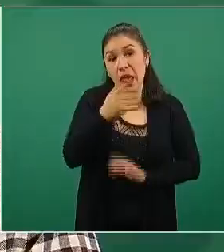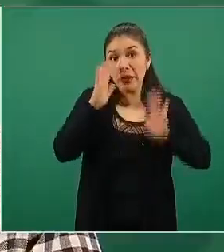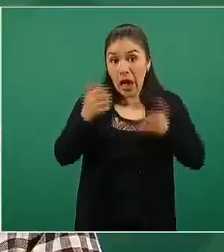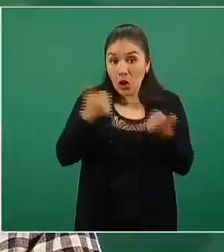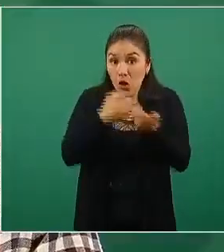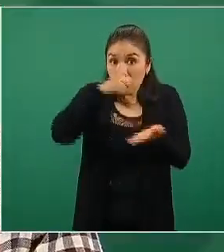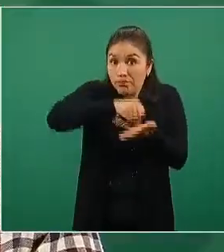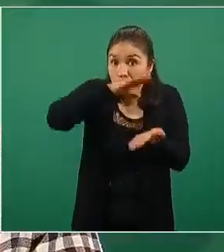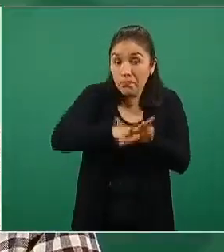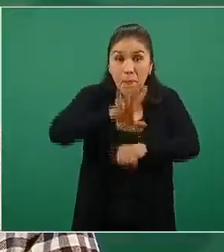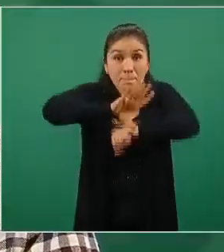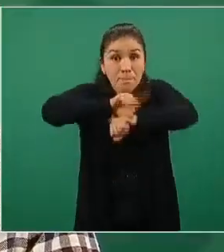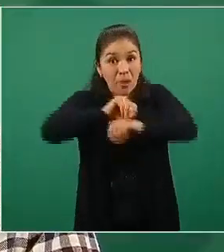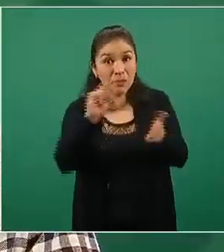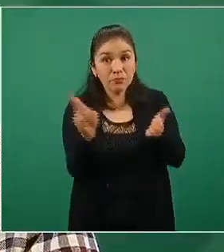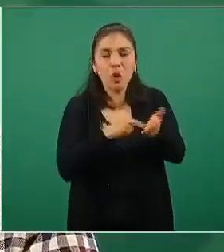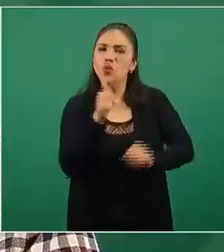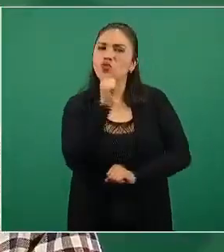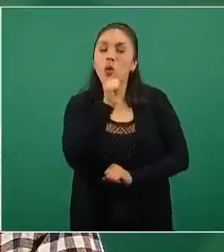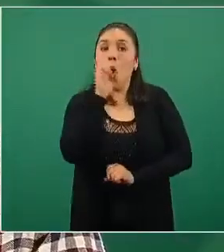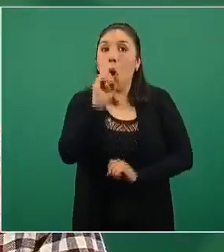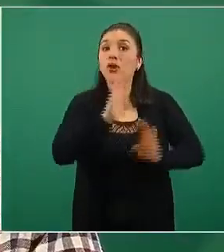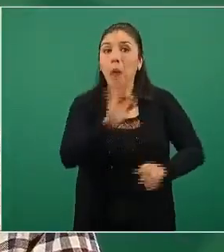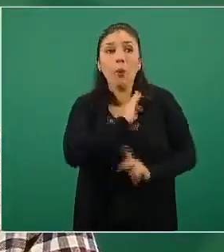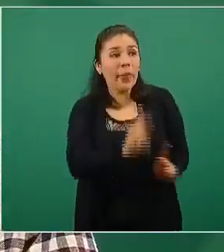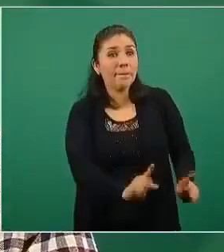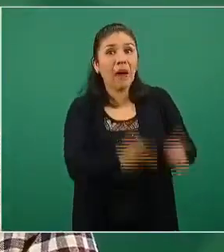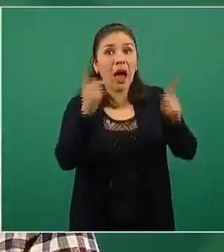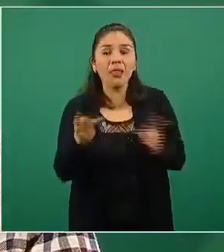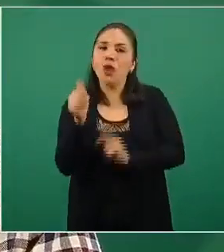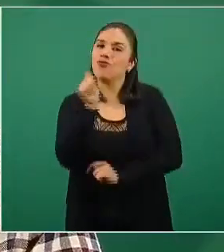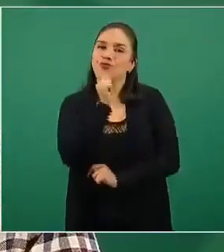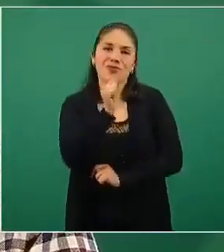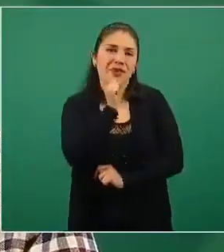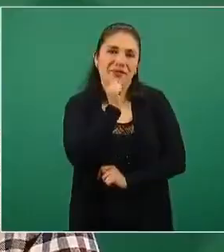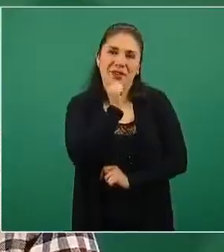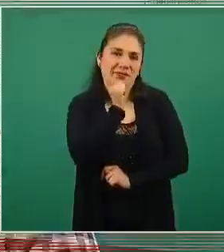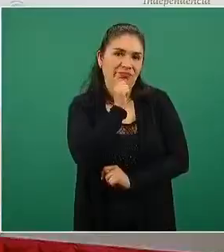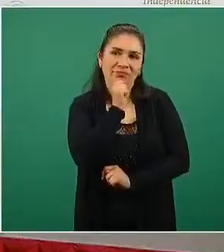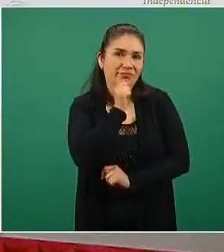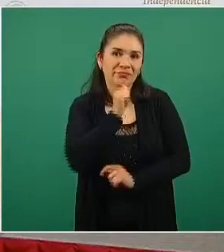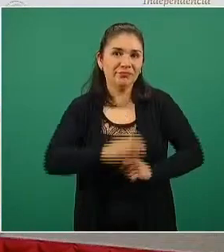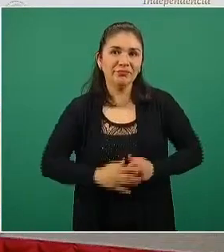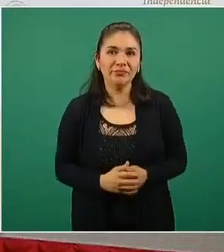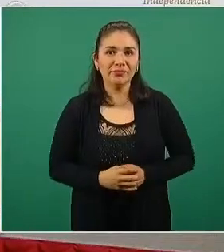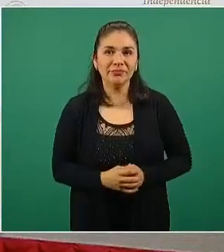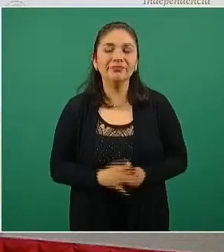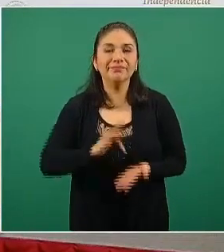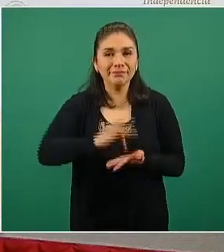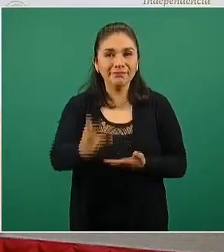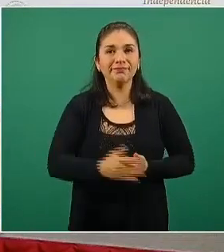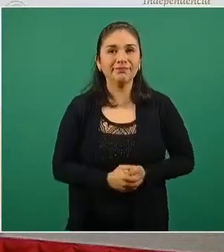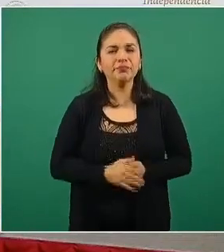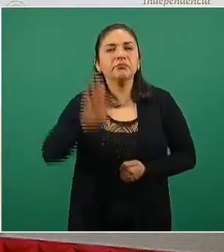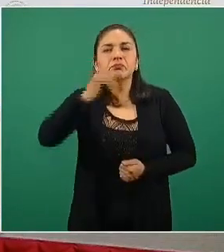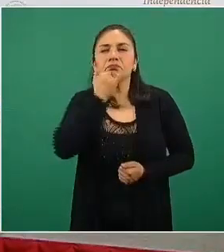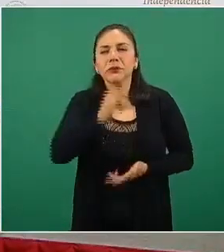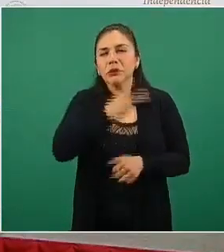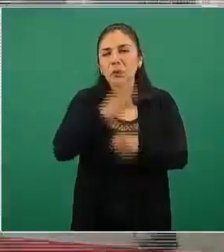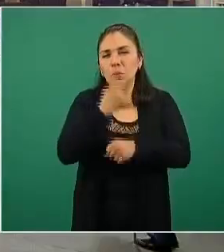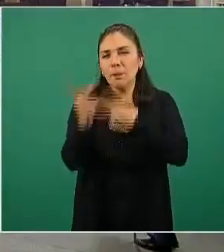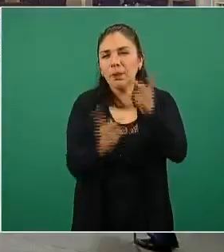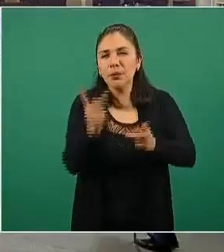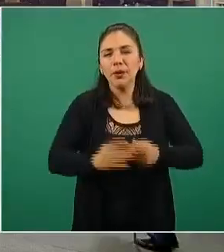registro sanitario ni para la comercialización ni para el uso extensivo en el sector público. Muchas gracias. Una segunda pregunta